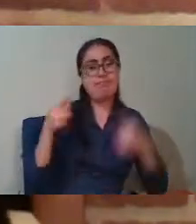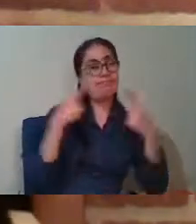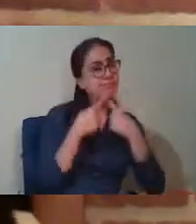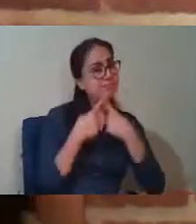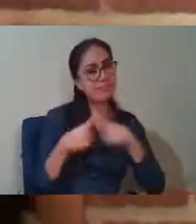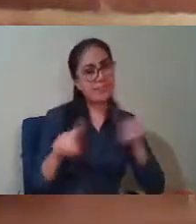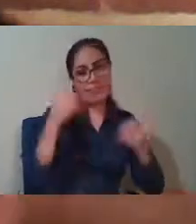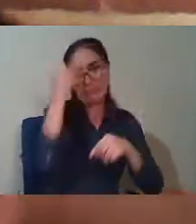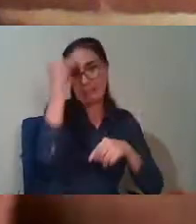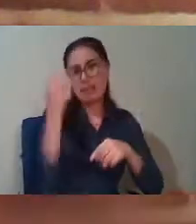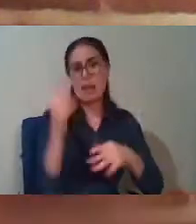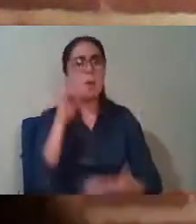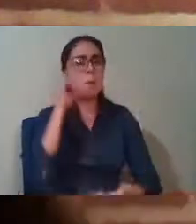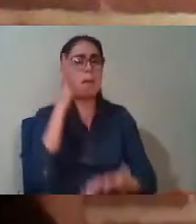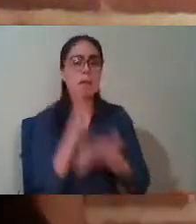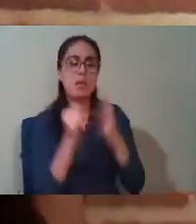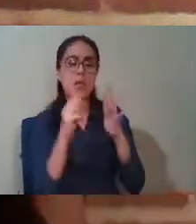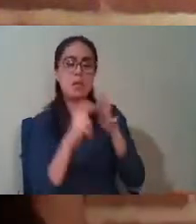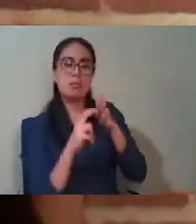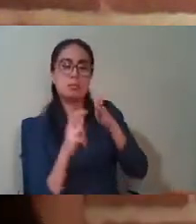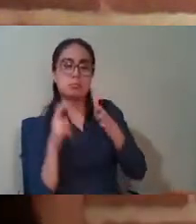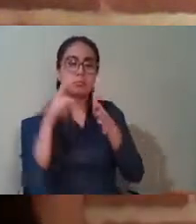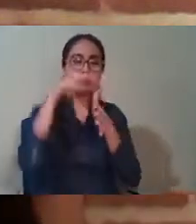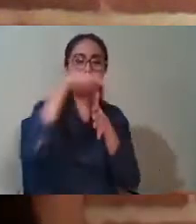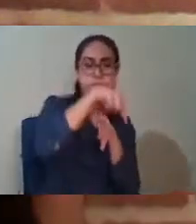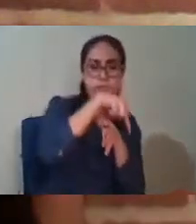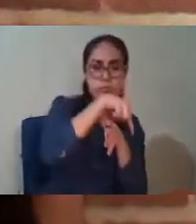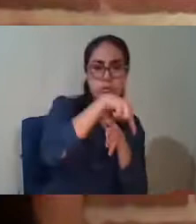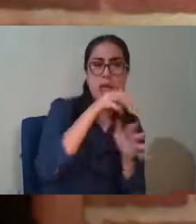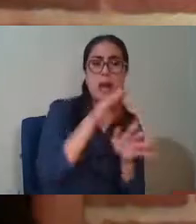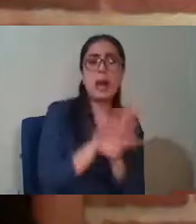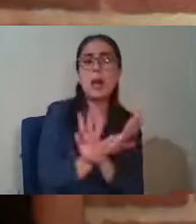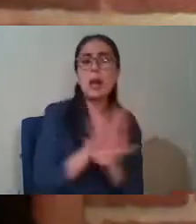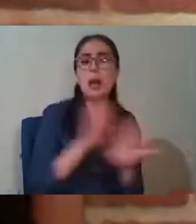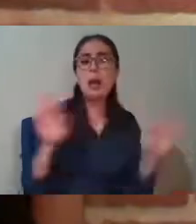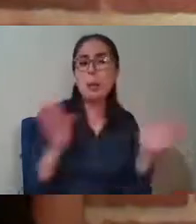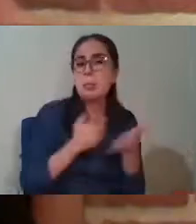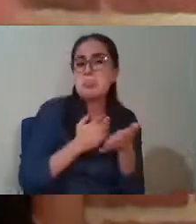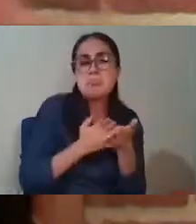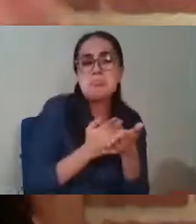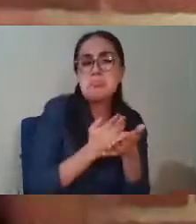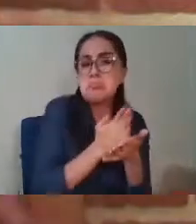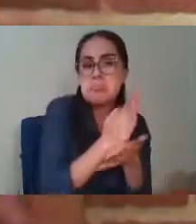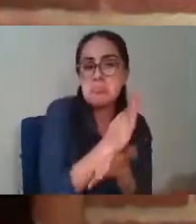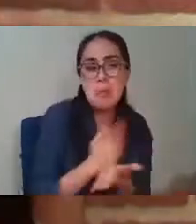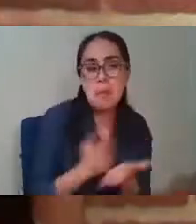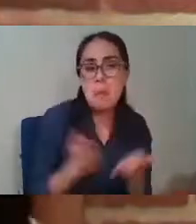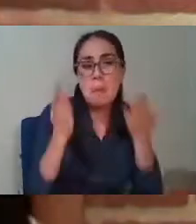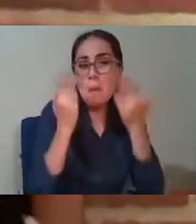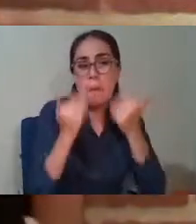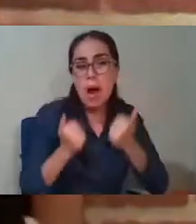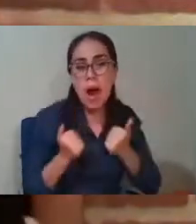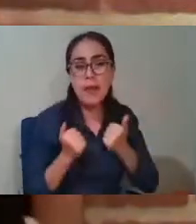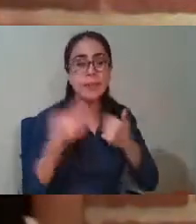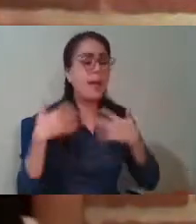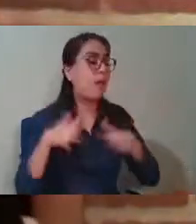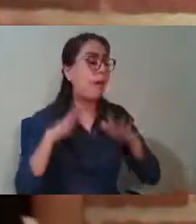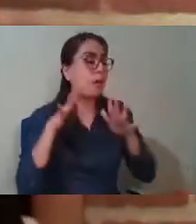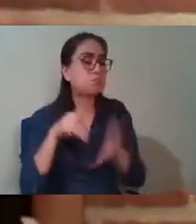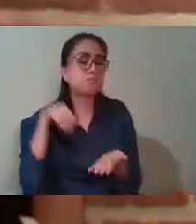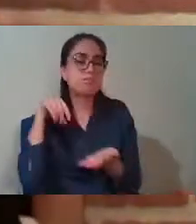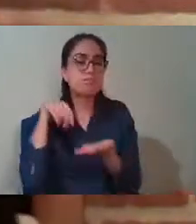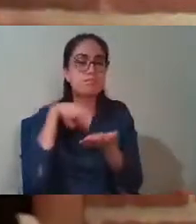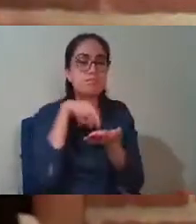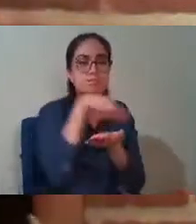sin respetarlo, simplemente camina por arriba y lo pasa sin respetar el muro. Y en ese